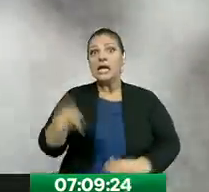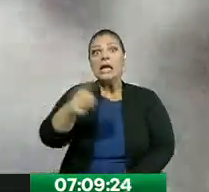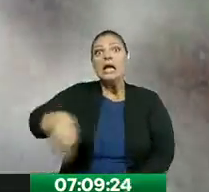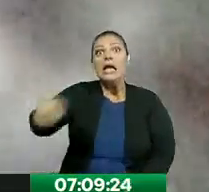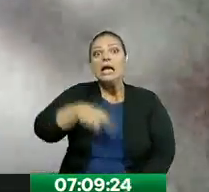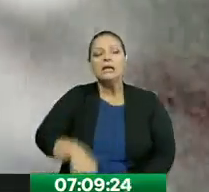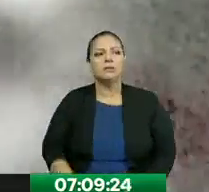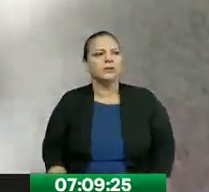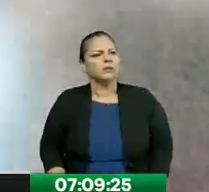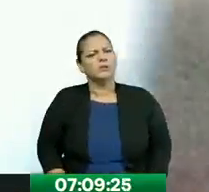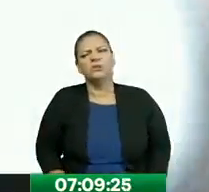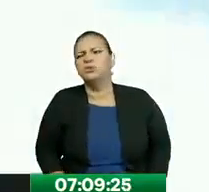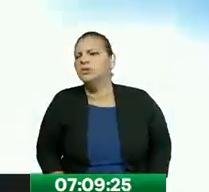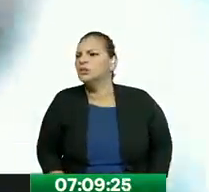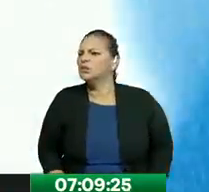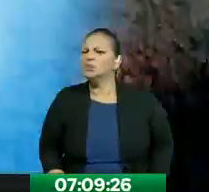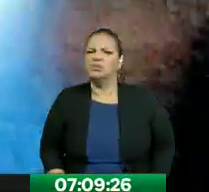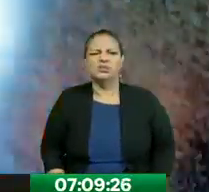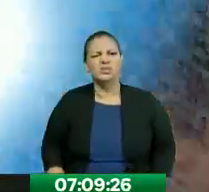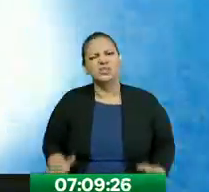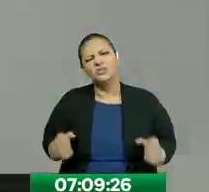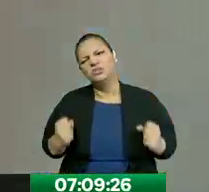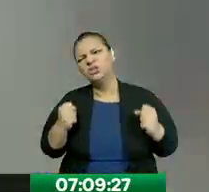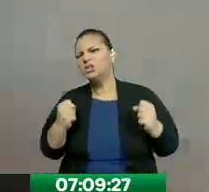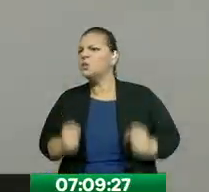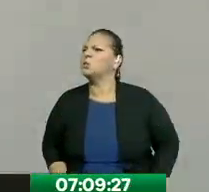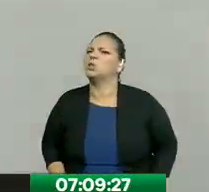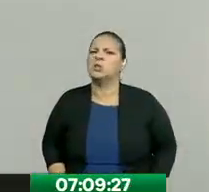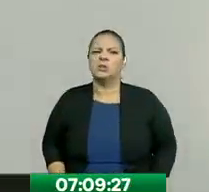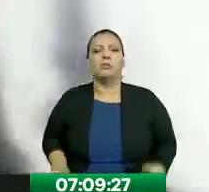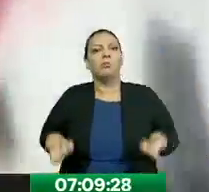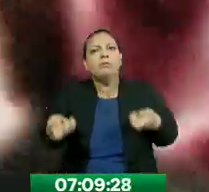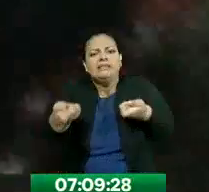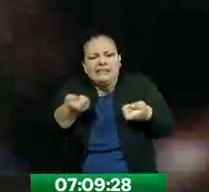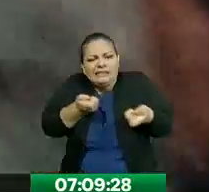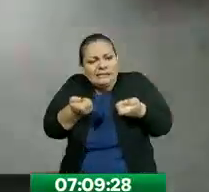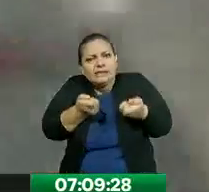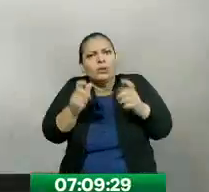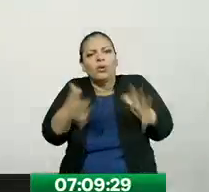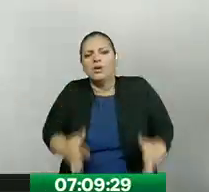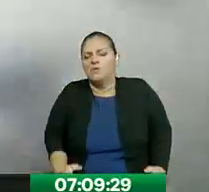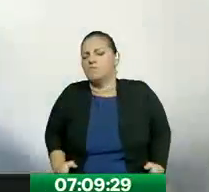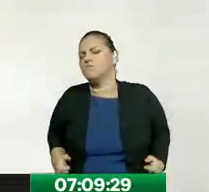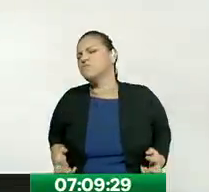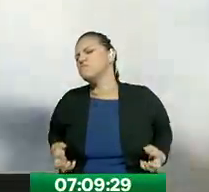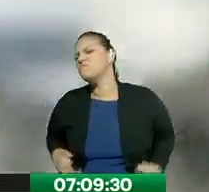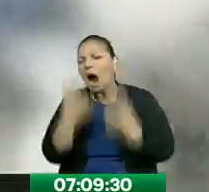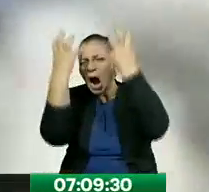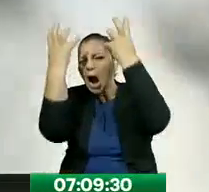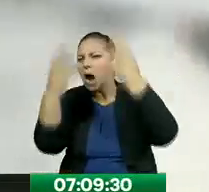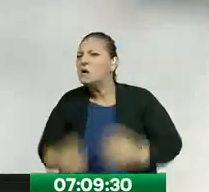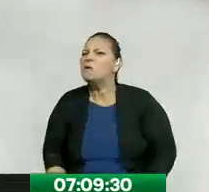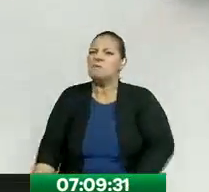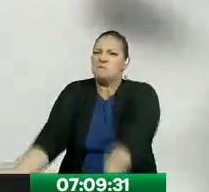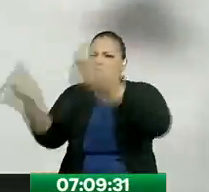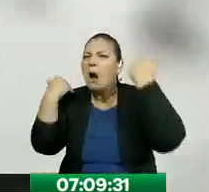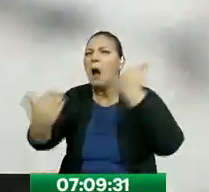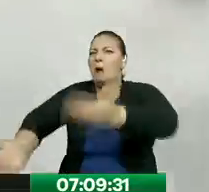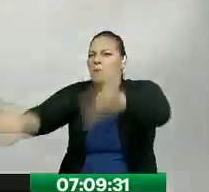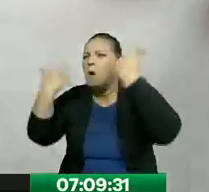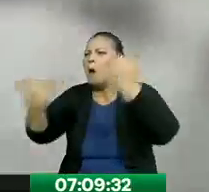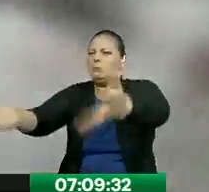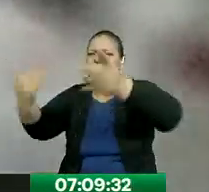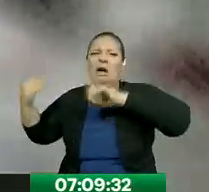la locura, ¿verdad? El perder el control de sus actos, y ahora pues estas 8